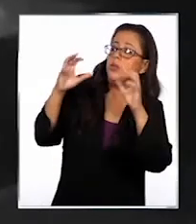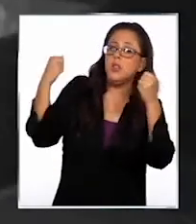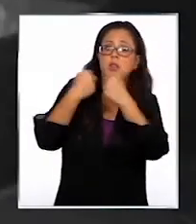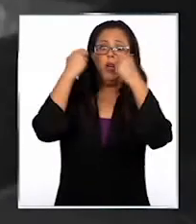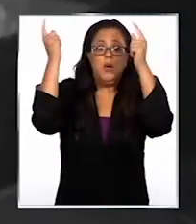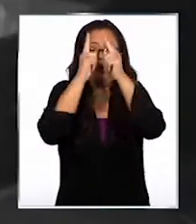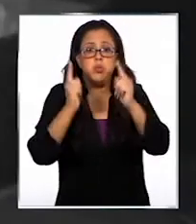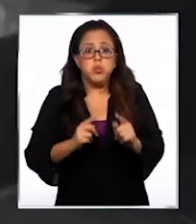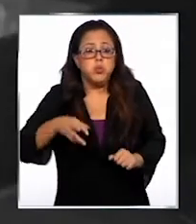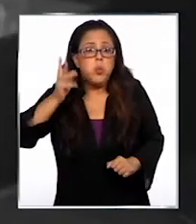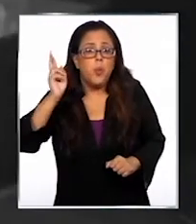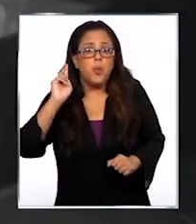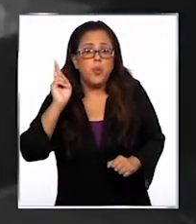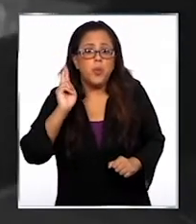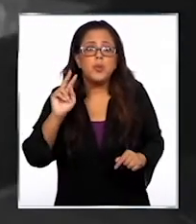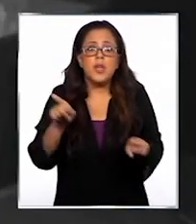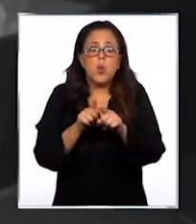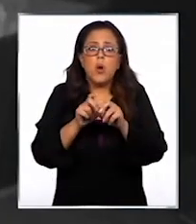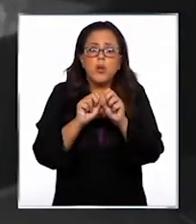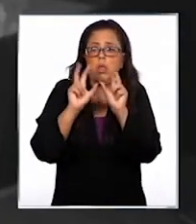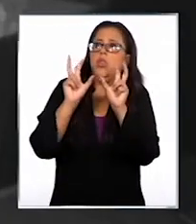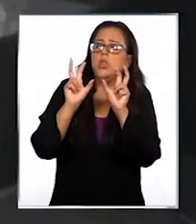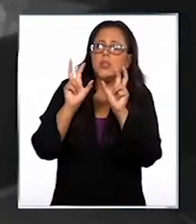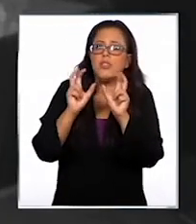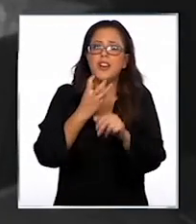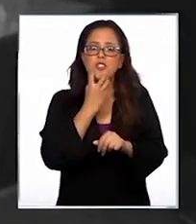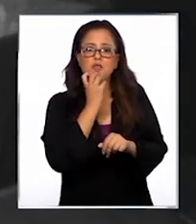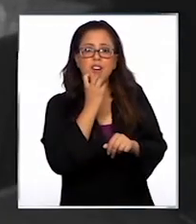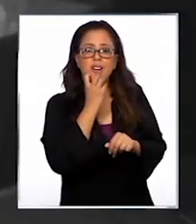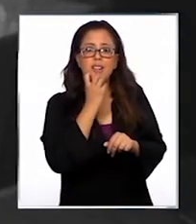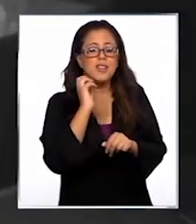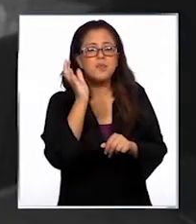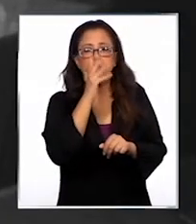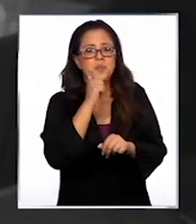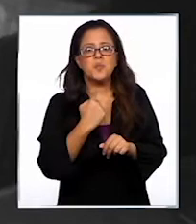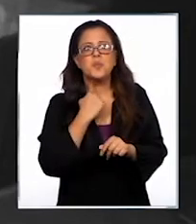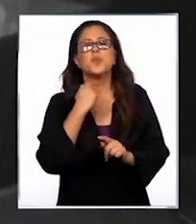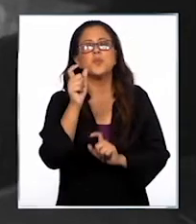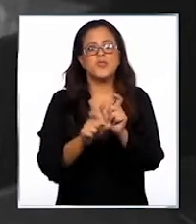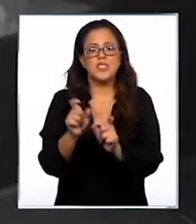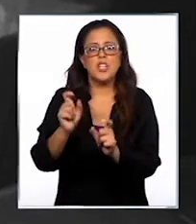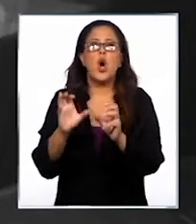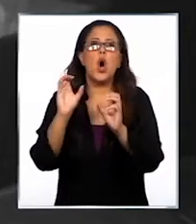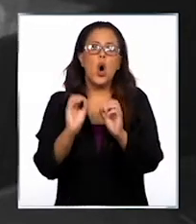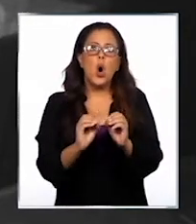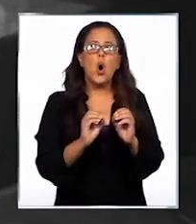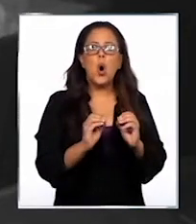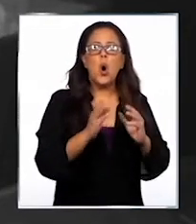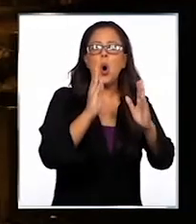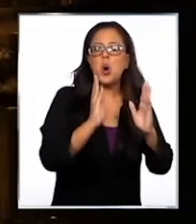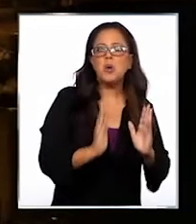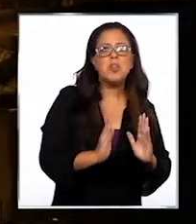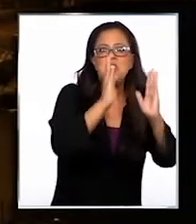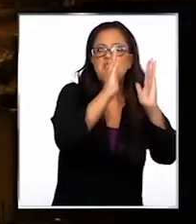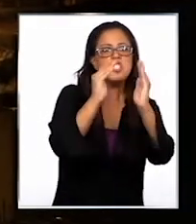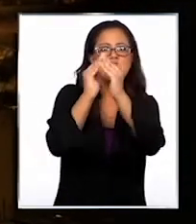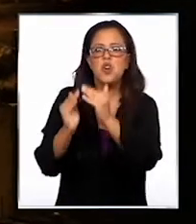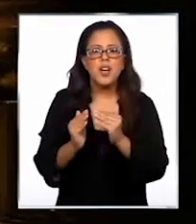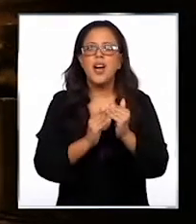los rayos y posteriores truenos que estremecieron la ciudad de Antofagasta, sin afectación a personas o estructuras.